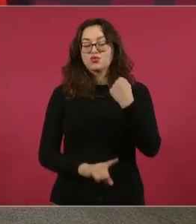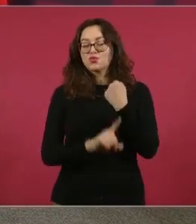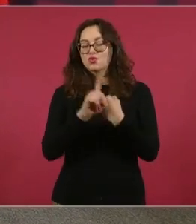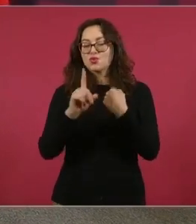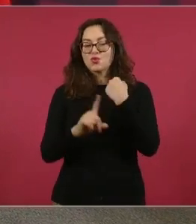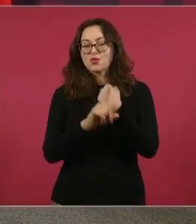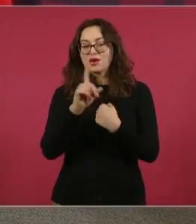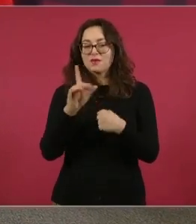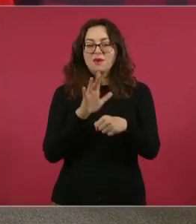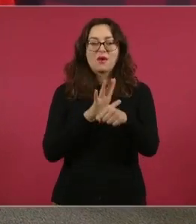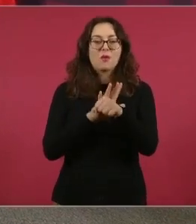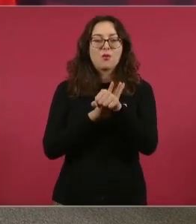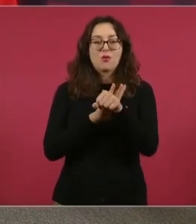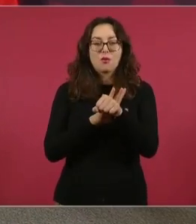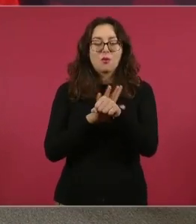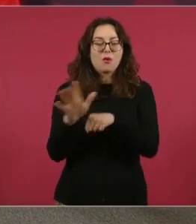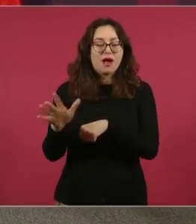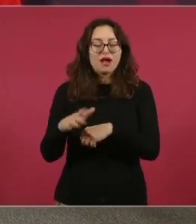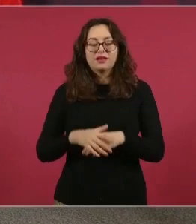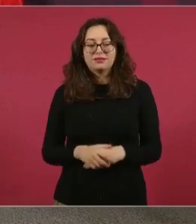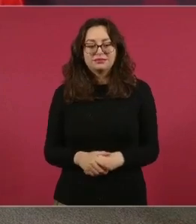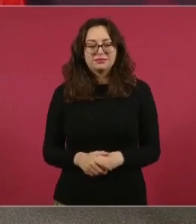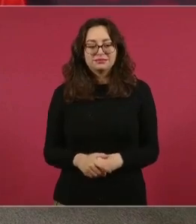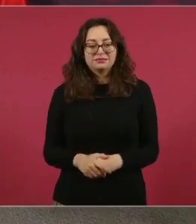el que existan estas diferencias, el fondo